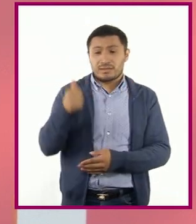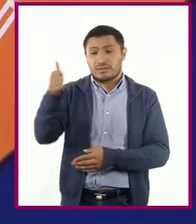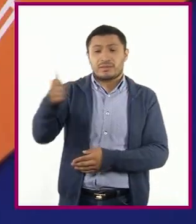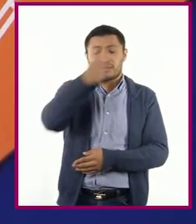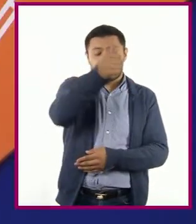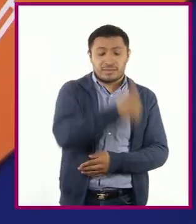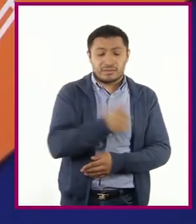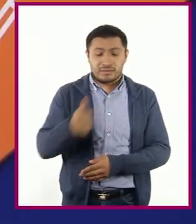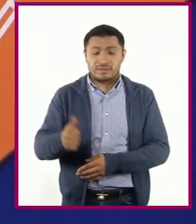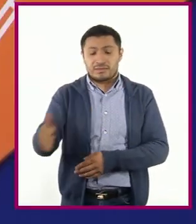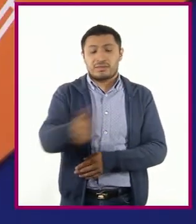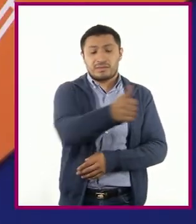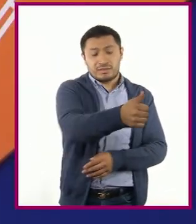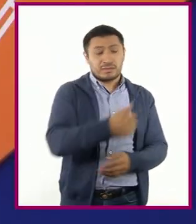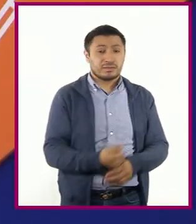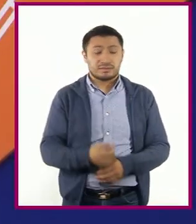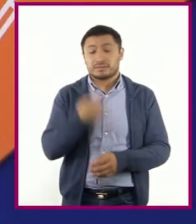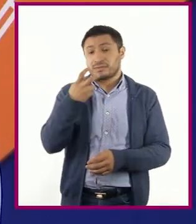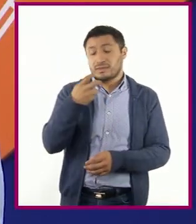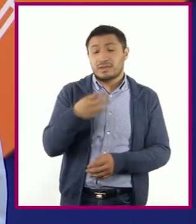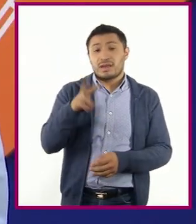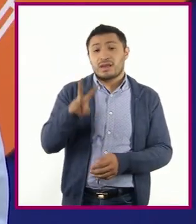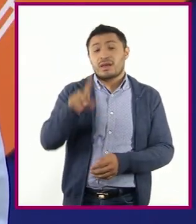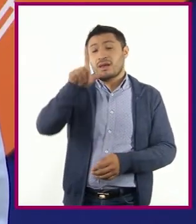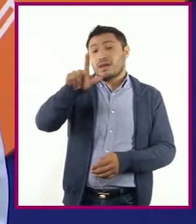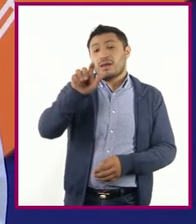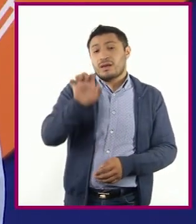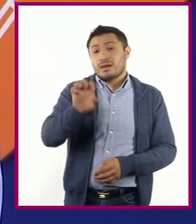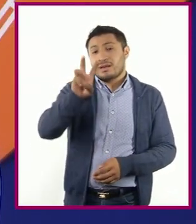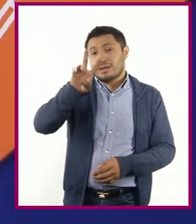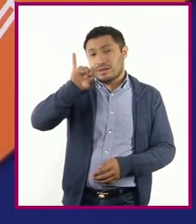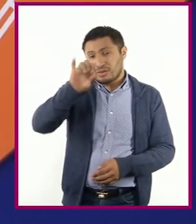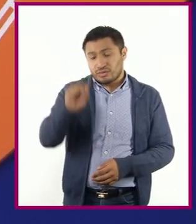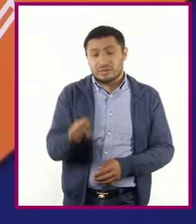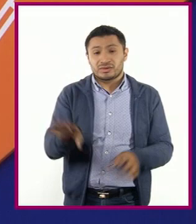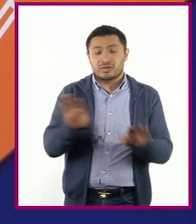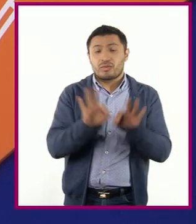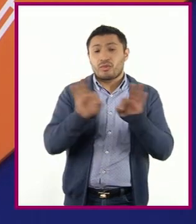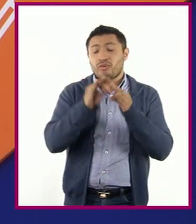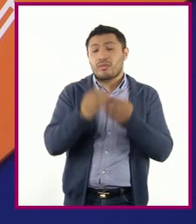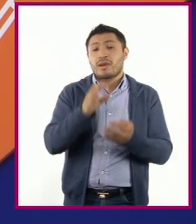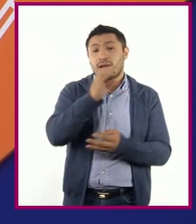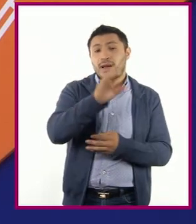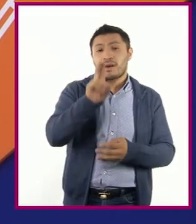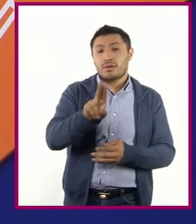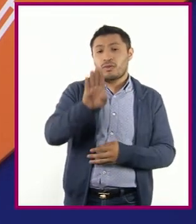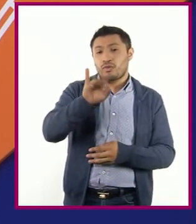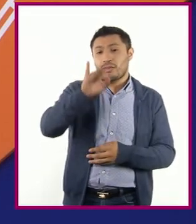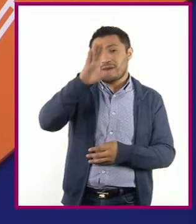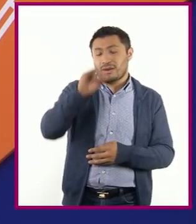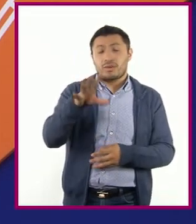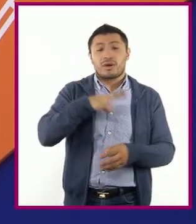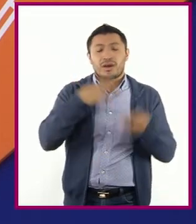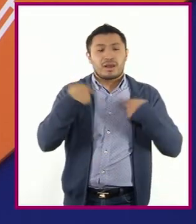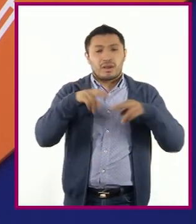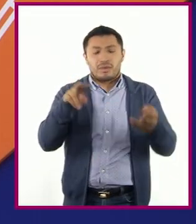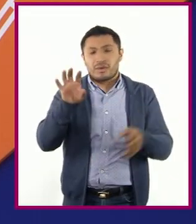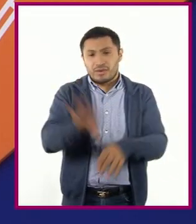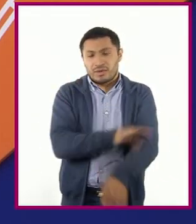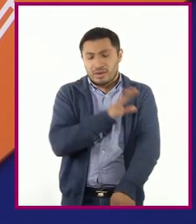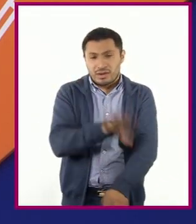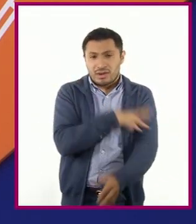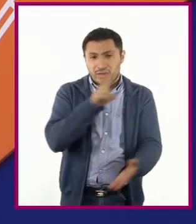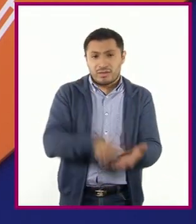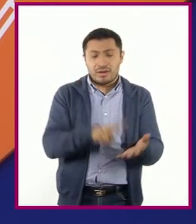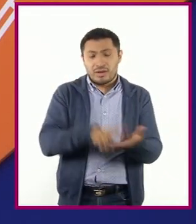del cubo. El modelo propuesto por Lewis se denominó como modelo cúbico. También representó a los electrones de valencia